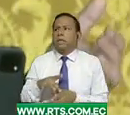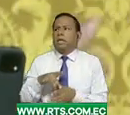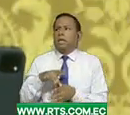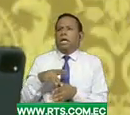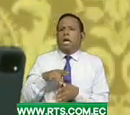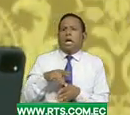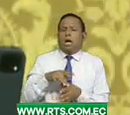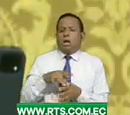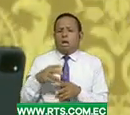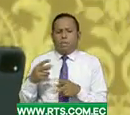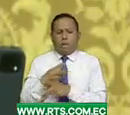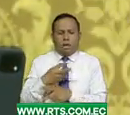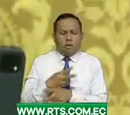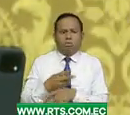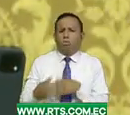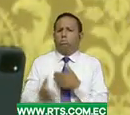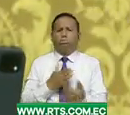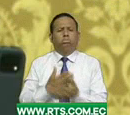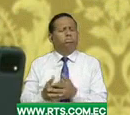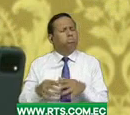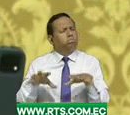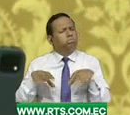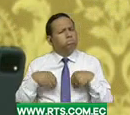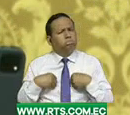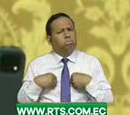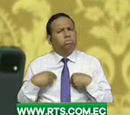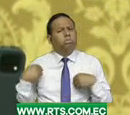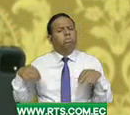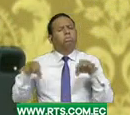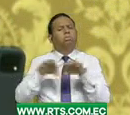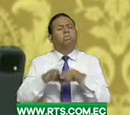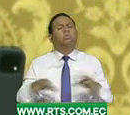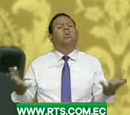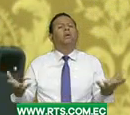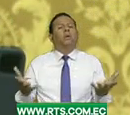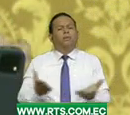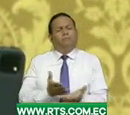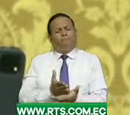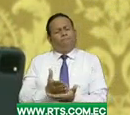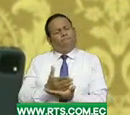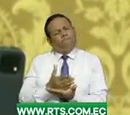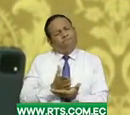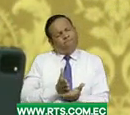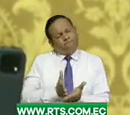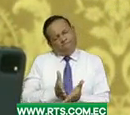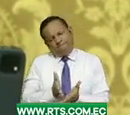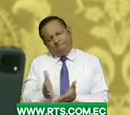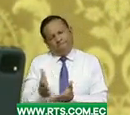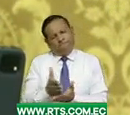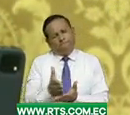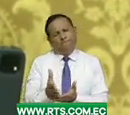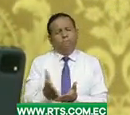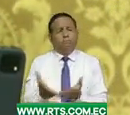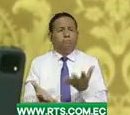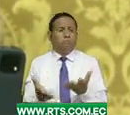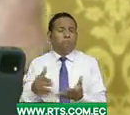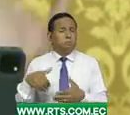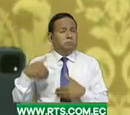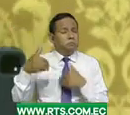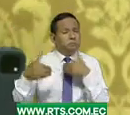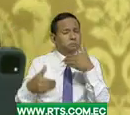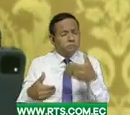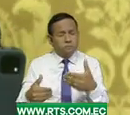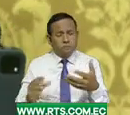van a cambiar la realidad, pero debemos abrir espacio. Los pronósticos tienen su lado incierto, pero podemos reducir esa